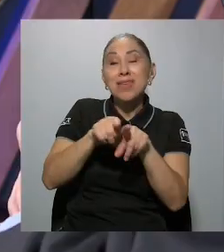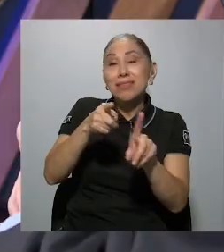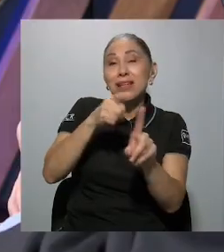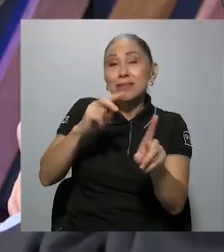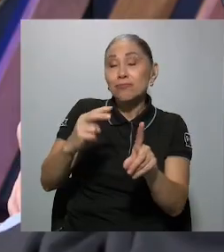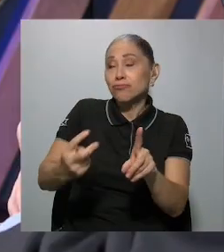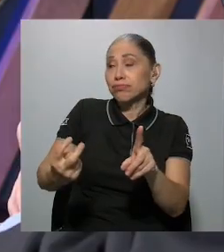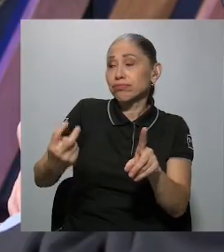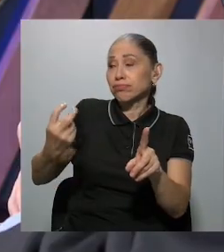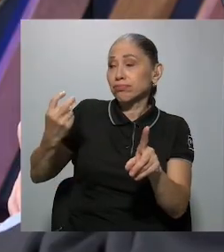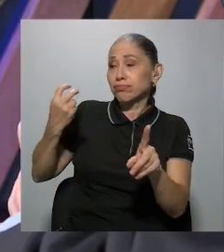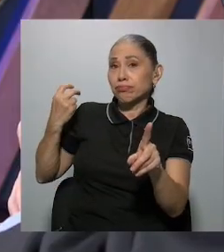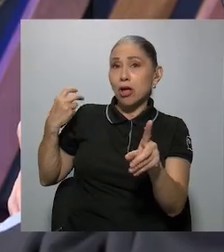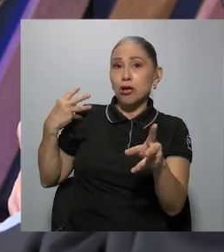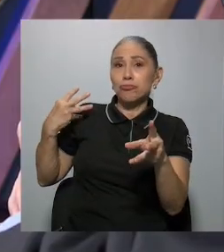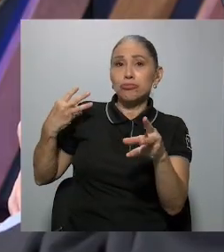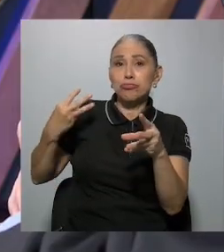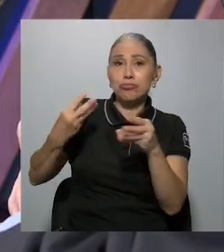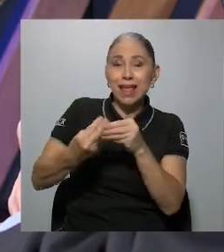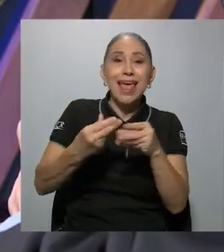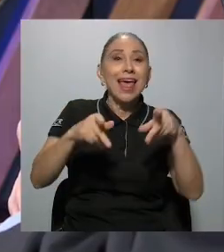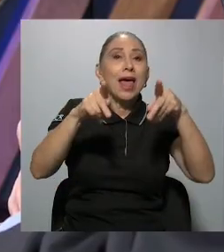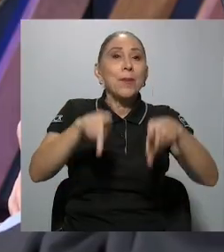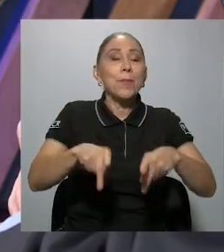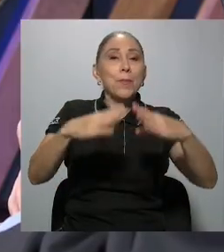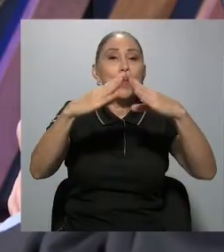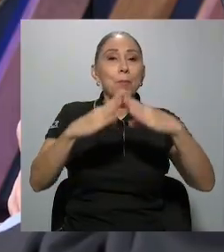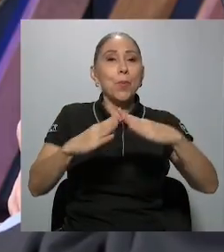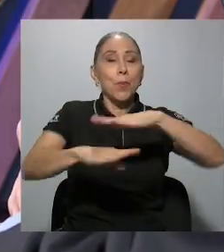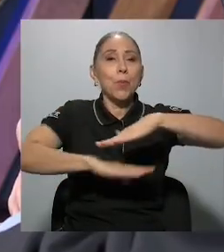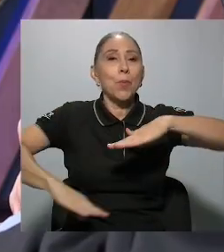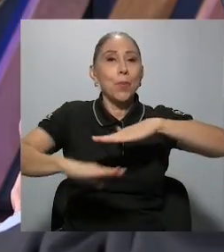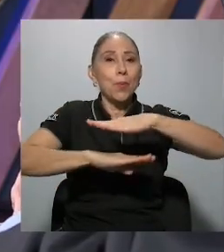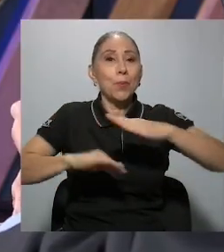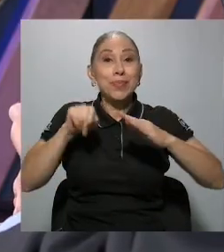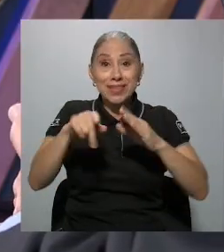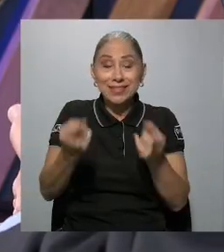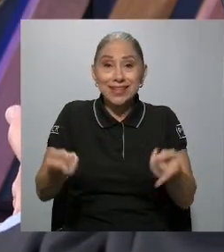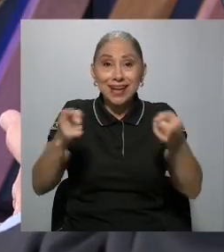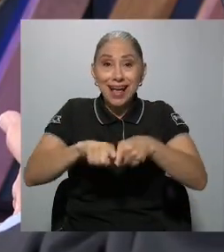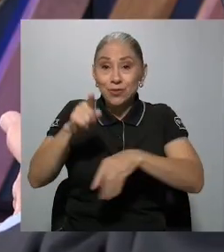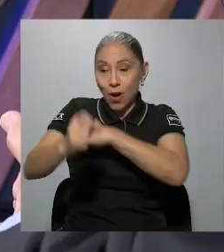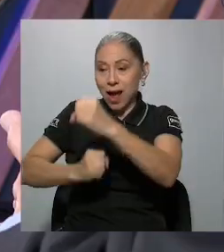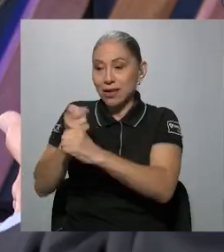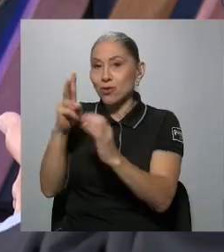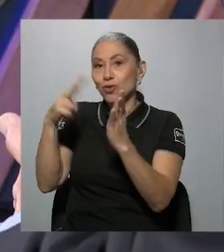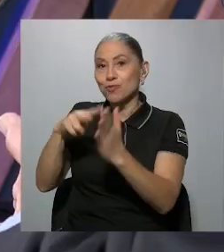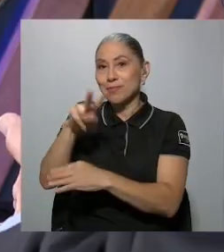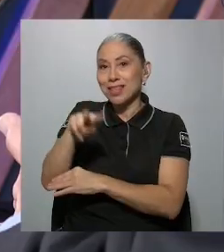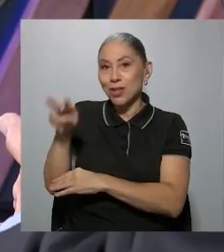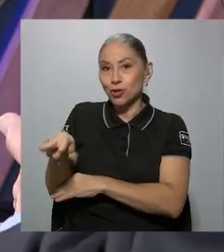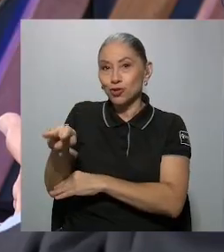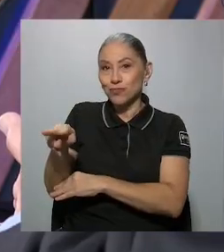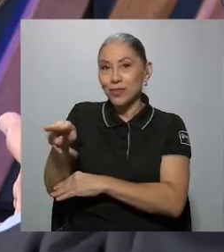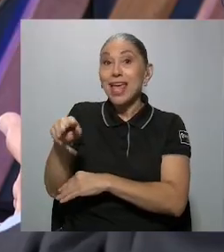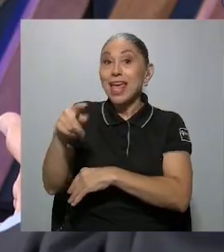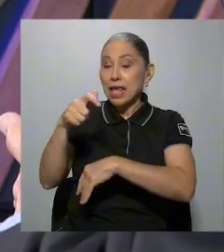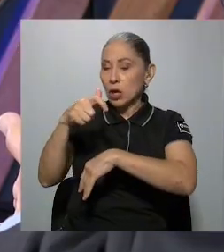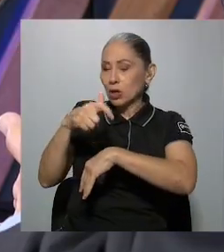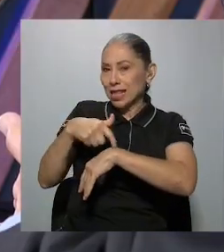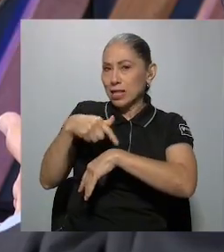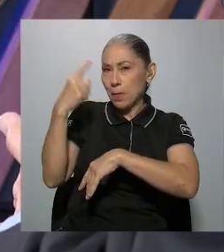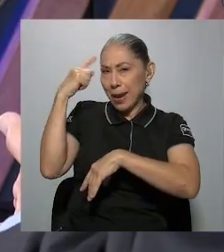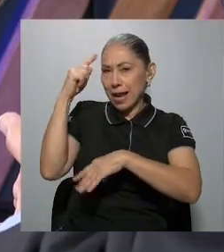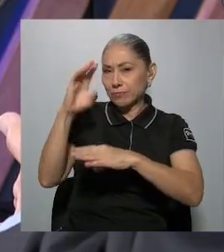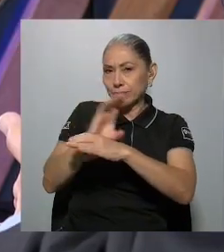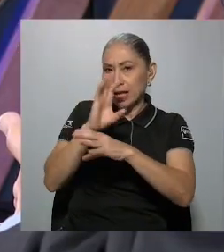pasado. Entonces, tenemos una población base, que en este caso es el 2022, y tenemos un